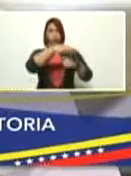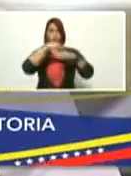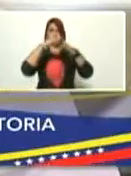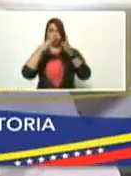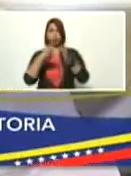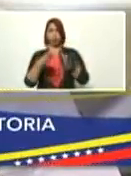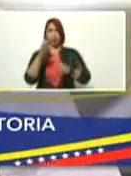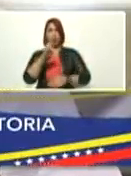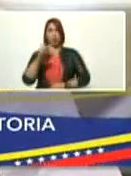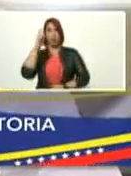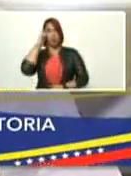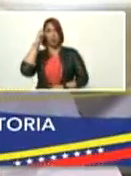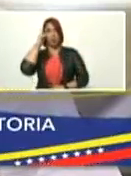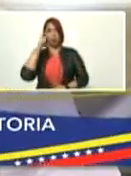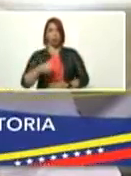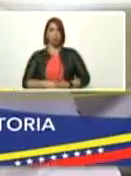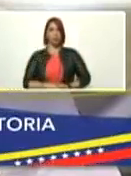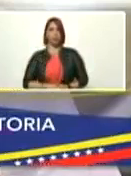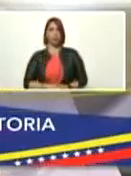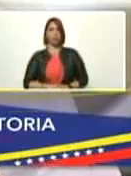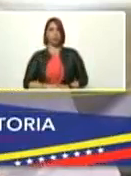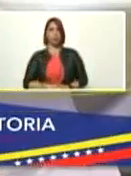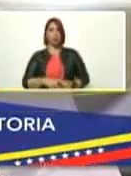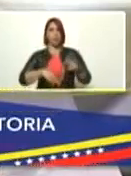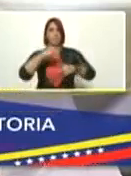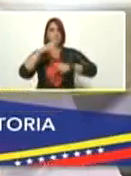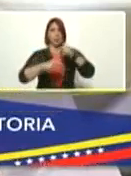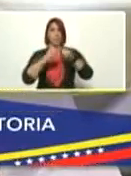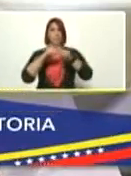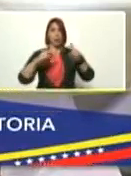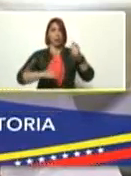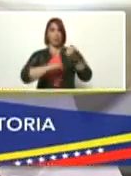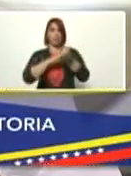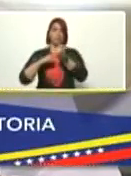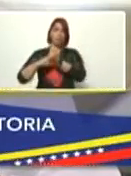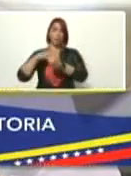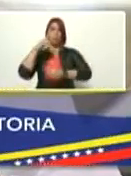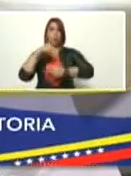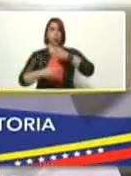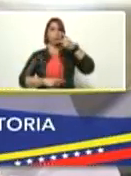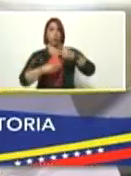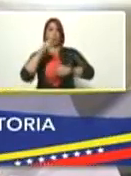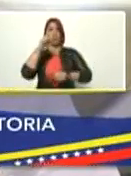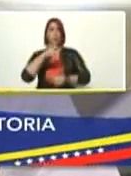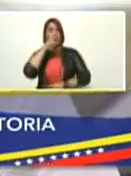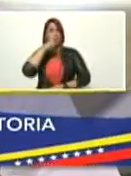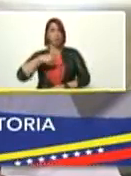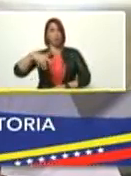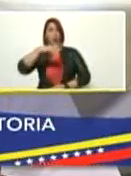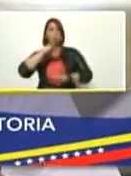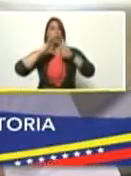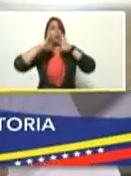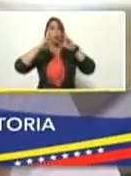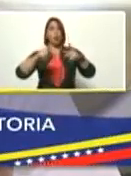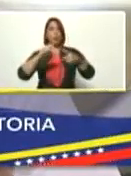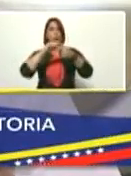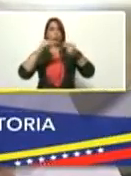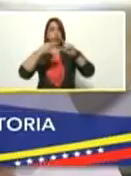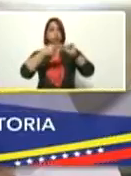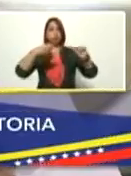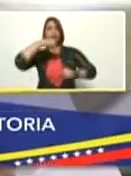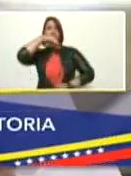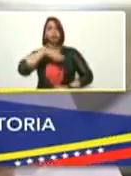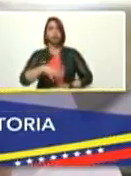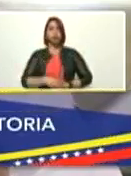ministro Ernesto Villegas del plan para el reimpulso del programa El Pueblo Cuenta Su Historia de manera inmediata.